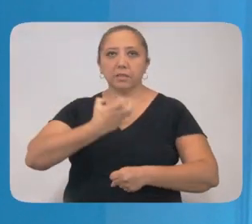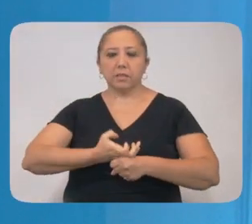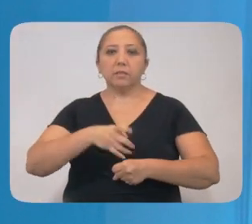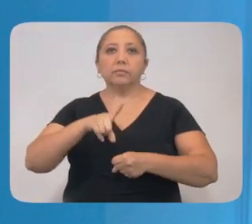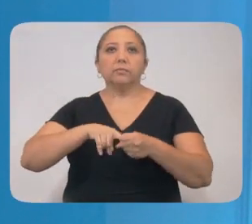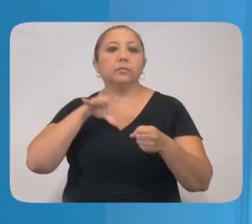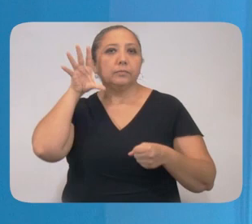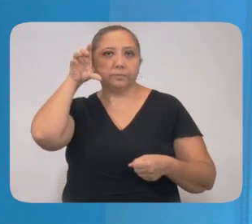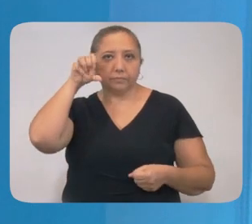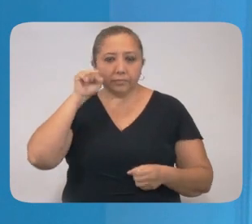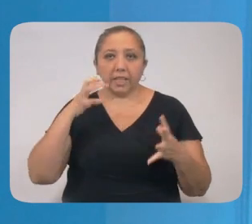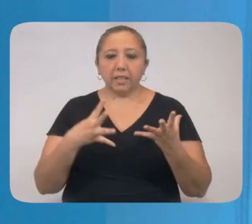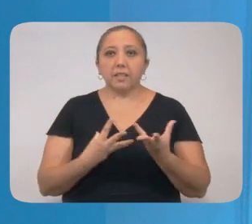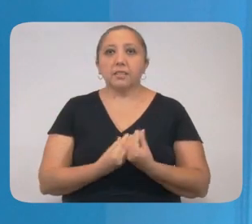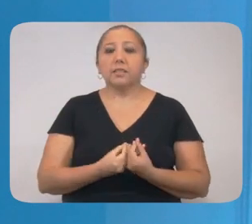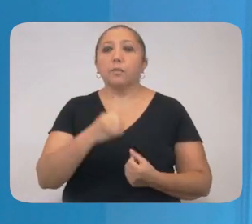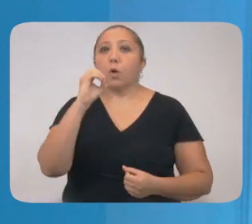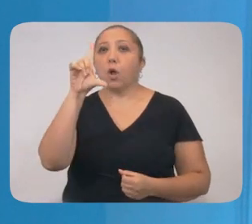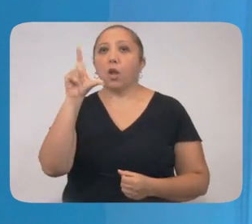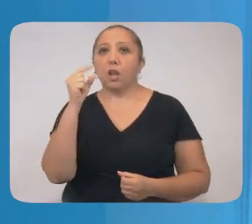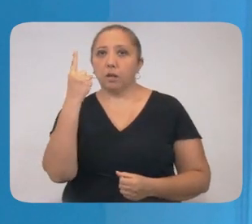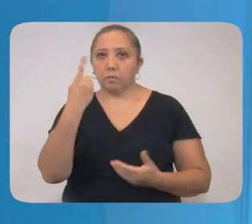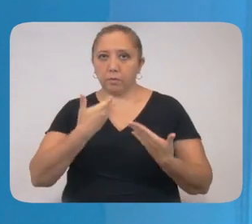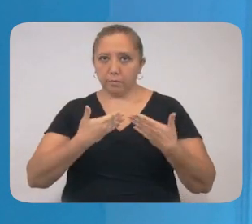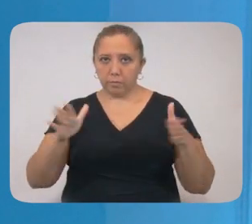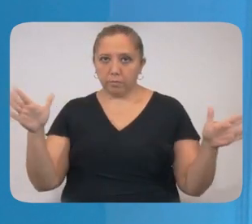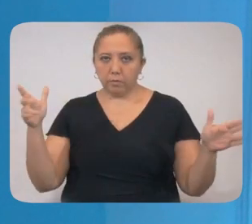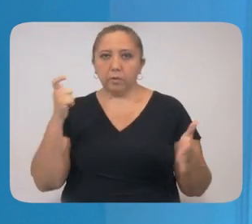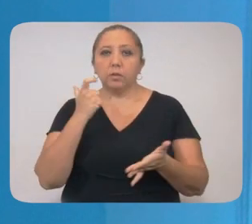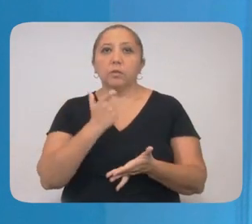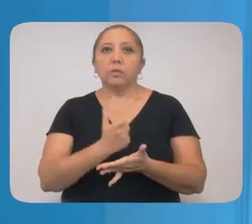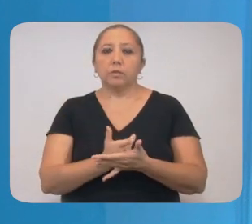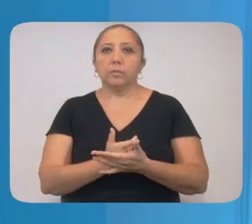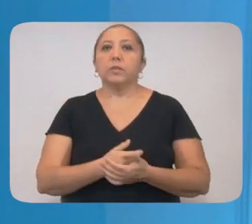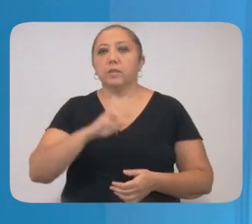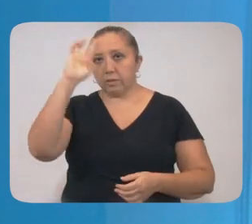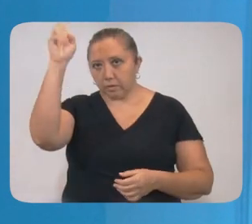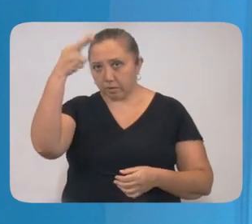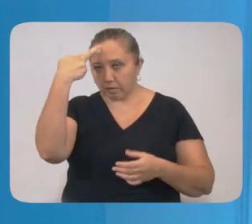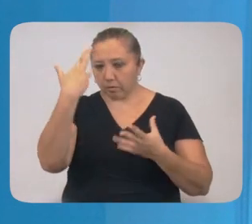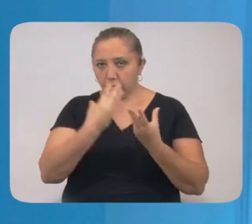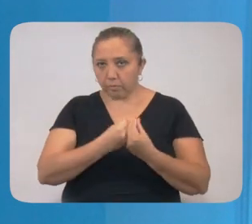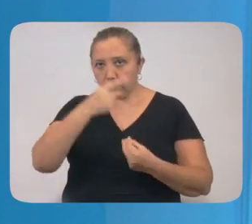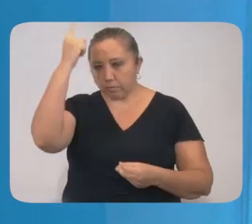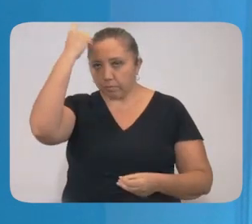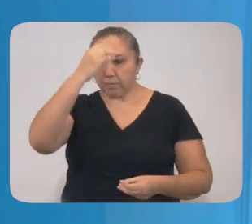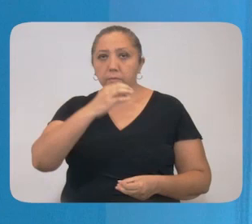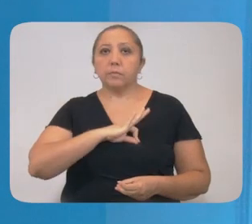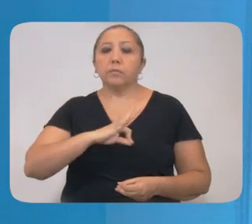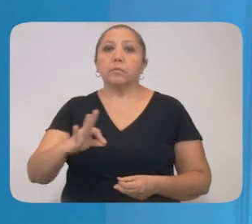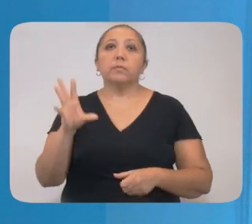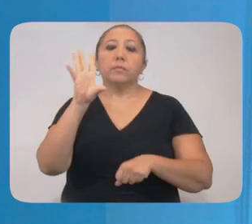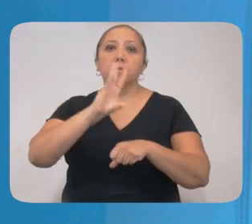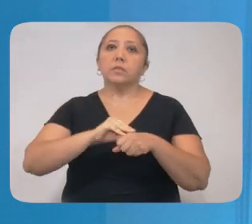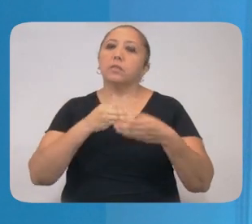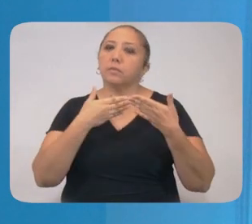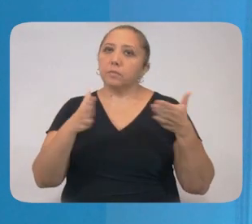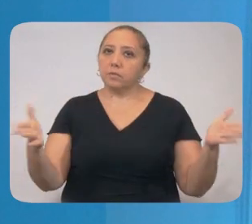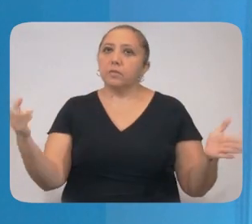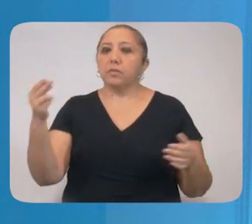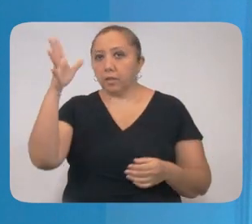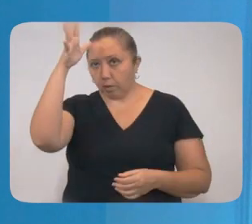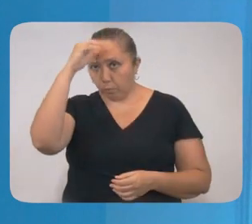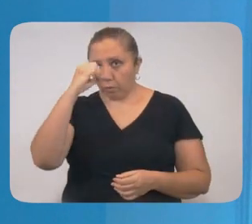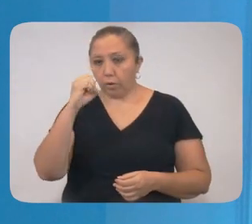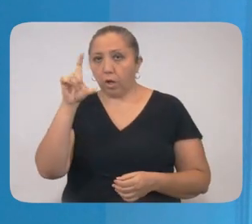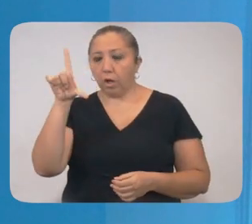está en naranja. Estamos en la ola 1 de la reapertura económica. Les recordamos que para poder contar con permiso de reapertura, de